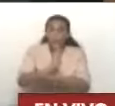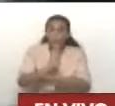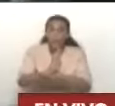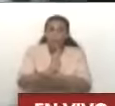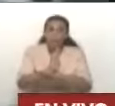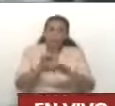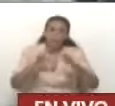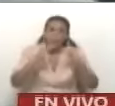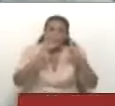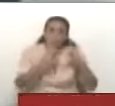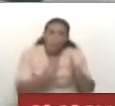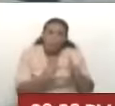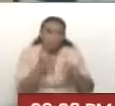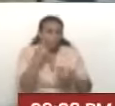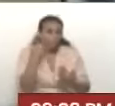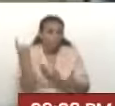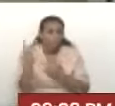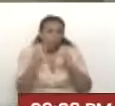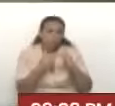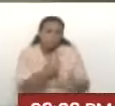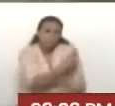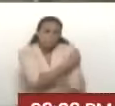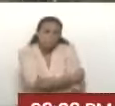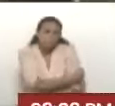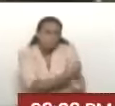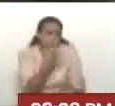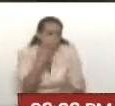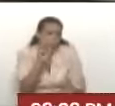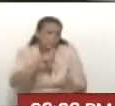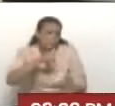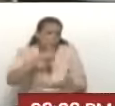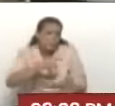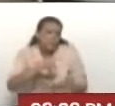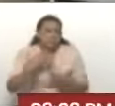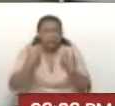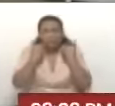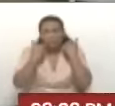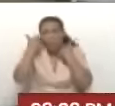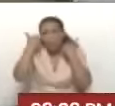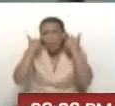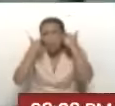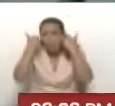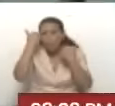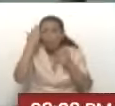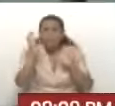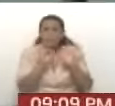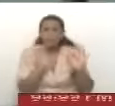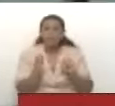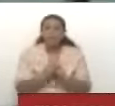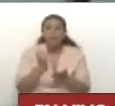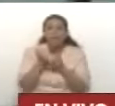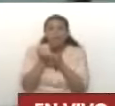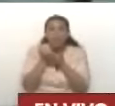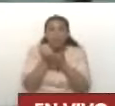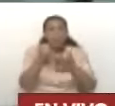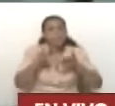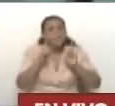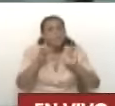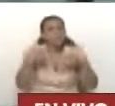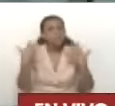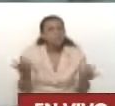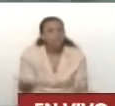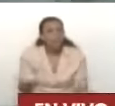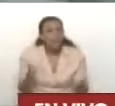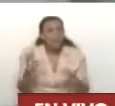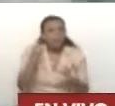vamos a mostrar ahorita, donde tenemos monitores multiparámetros que nos van a ayudar y nos permiten monitorear al